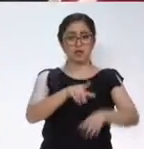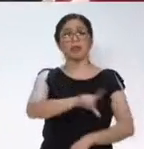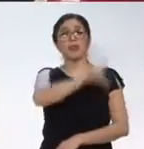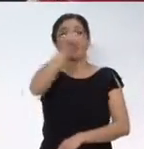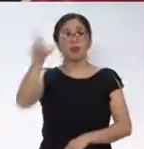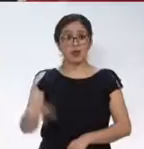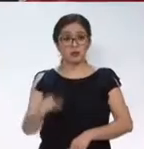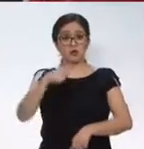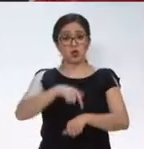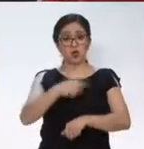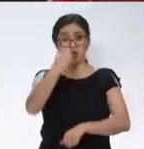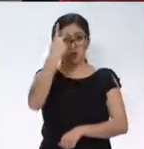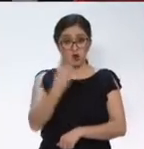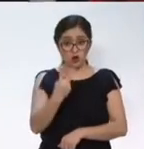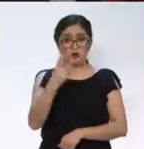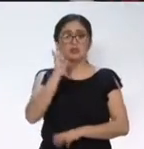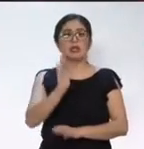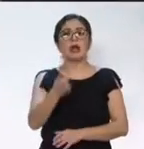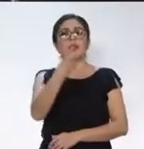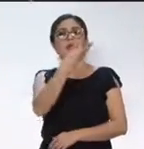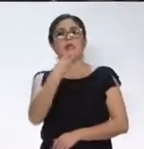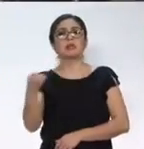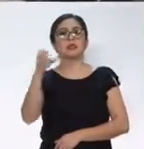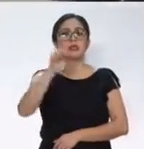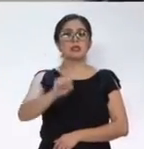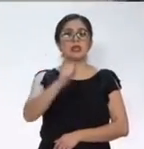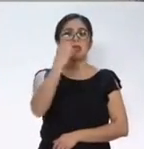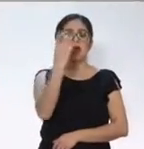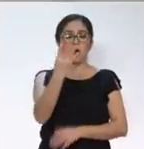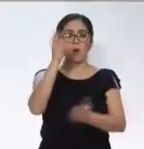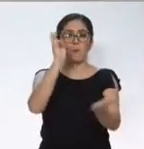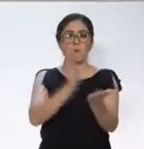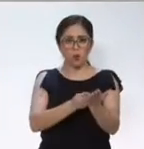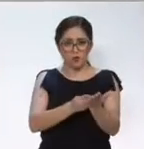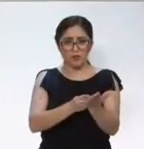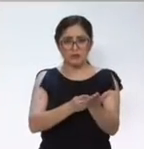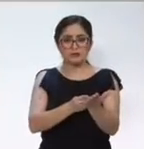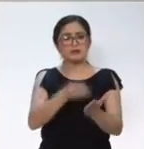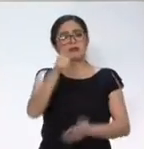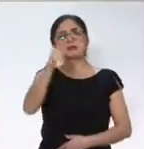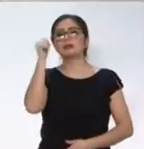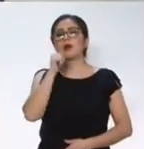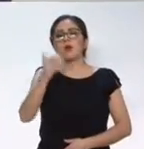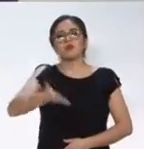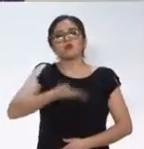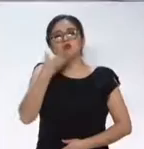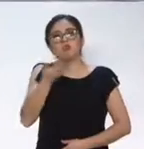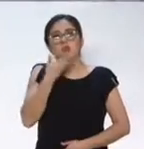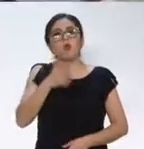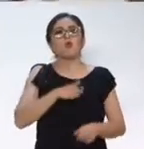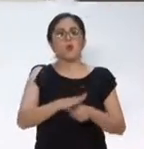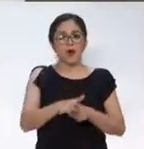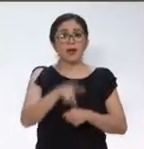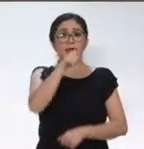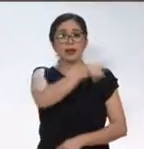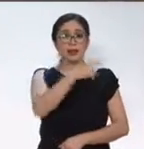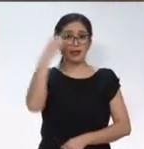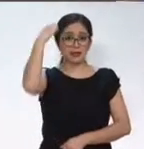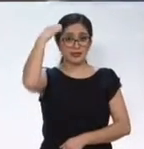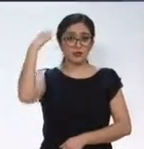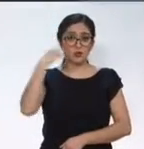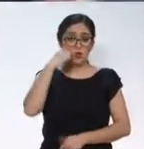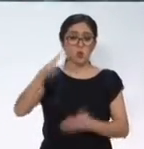horas del día de hoy se tenían registradas 364 infracciones. Entre las más recurrentes se encontraron estacionarse en